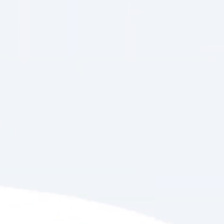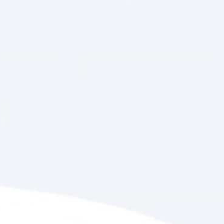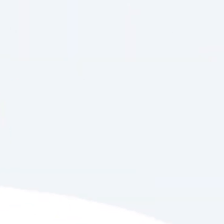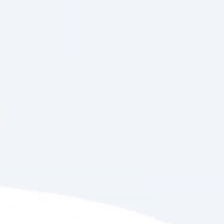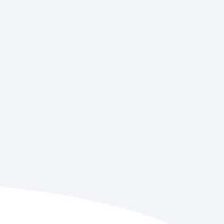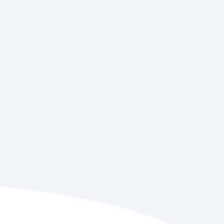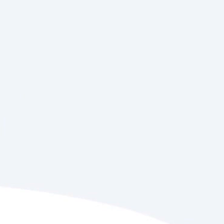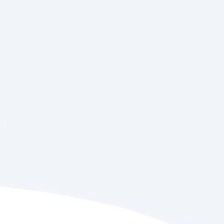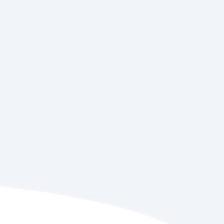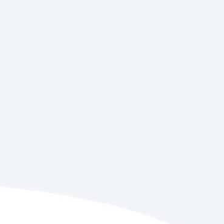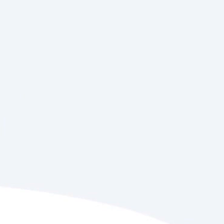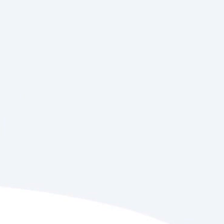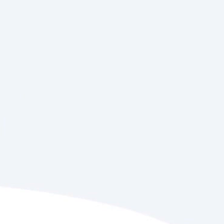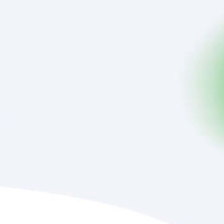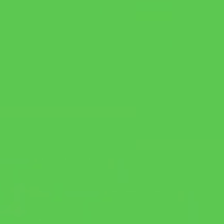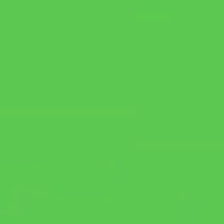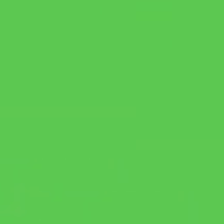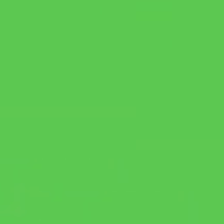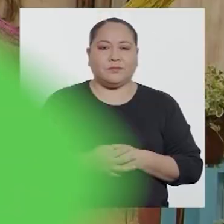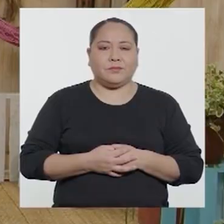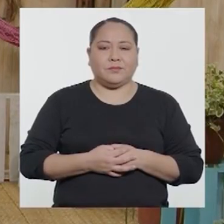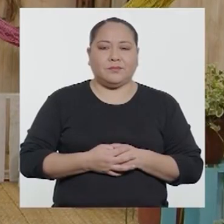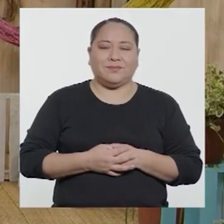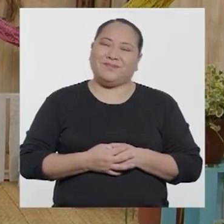Primer y segundo grado de primaria.